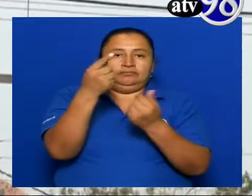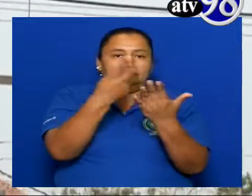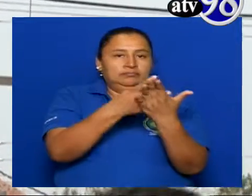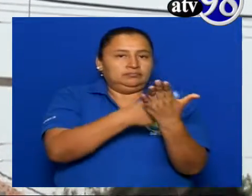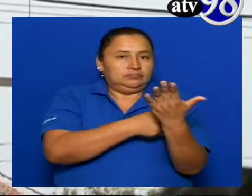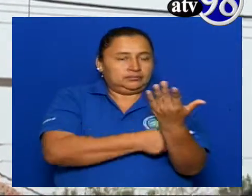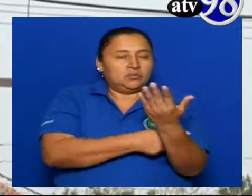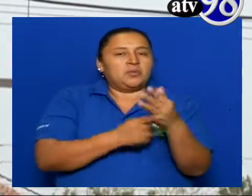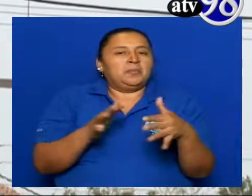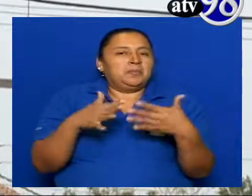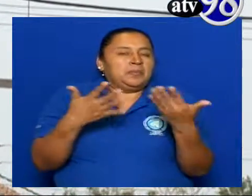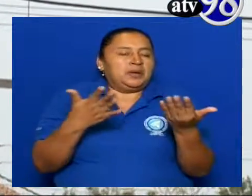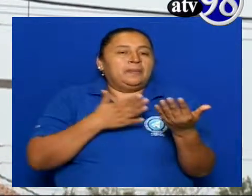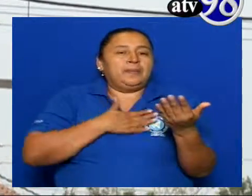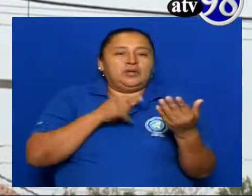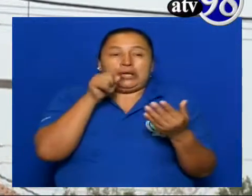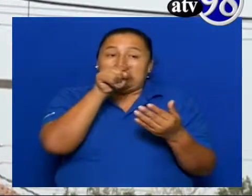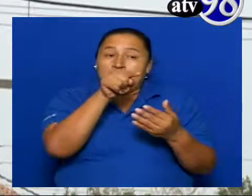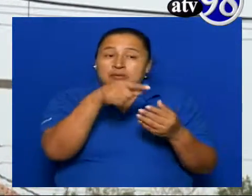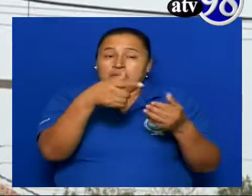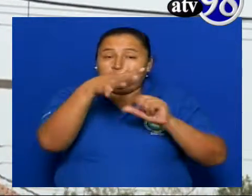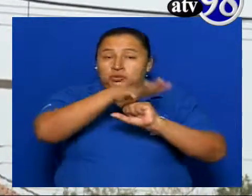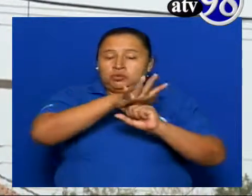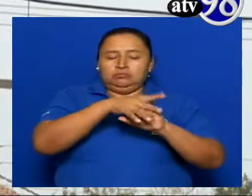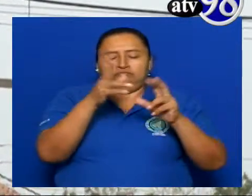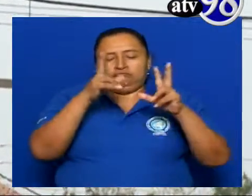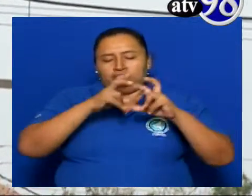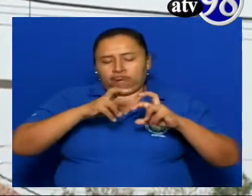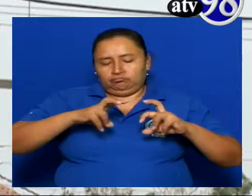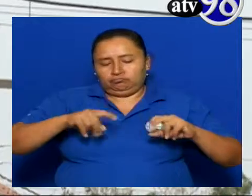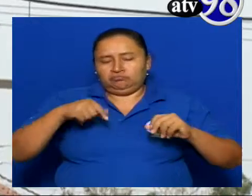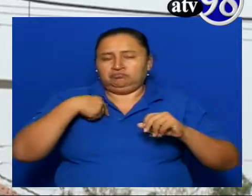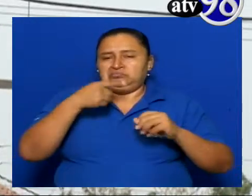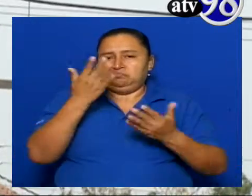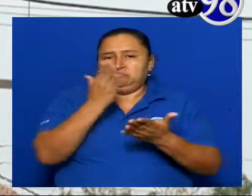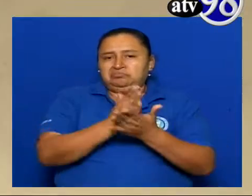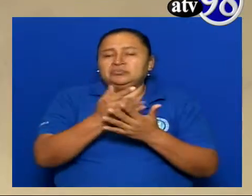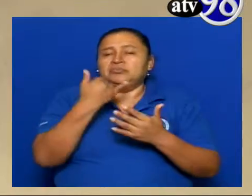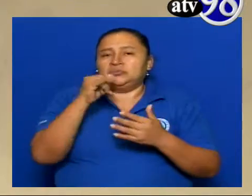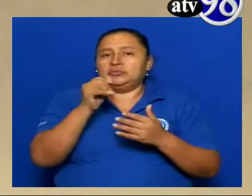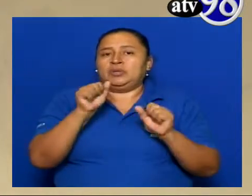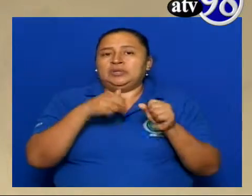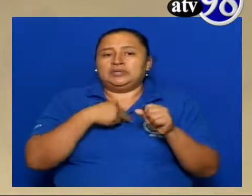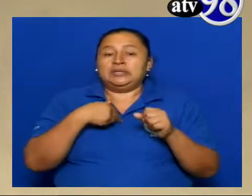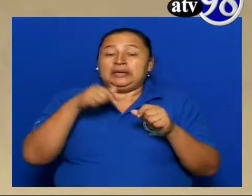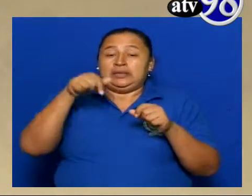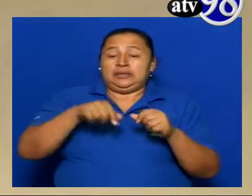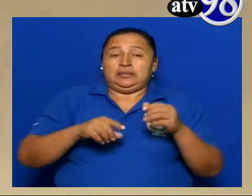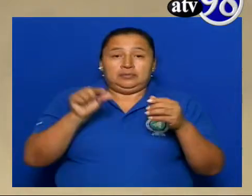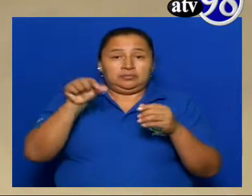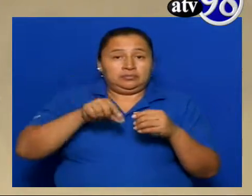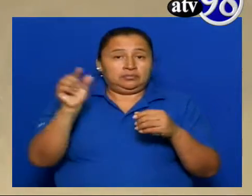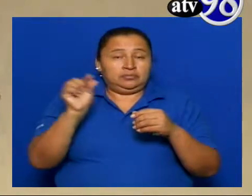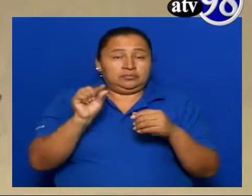Presupuesto para su debido proceso de consulta, análisis y dictamen. Dicho empréstito por un monto de